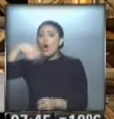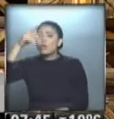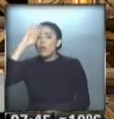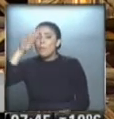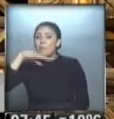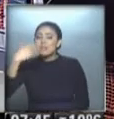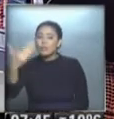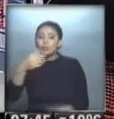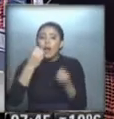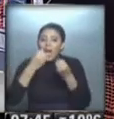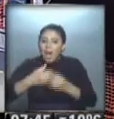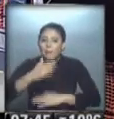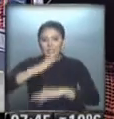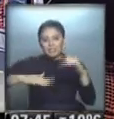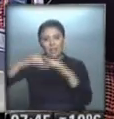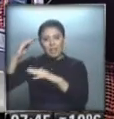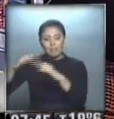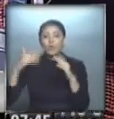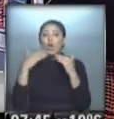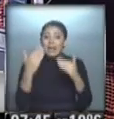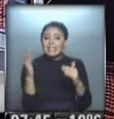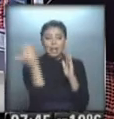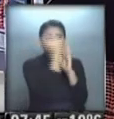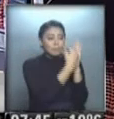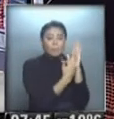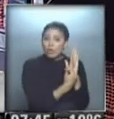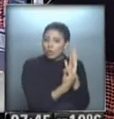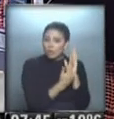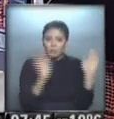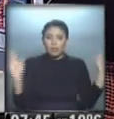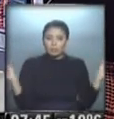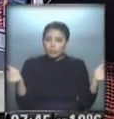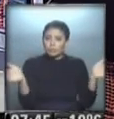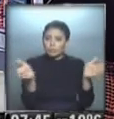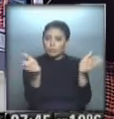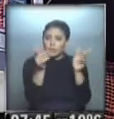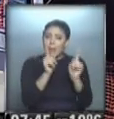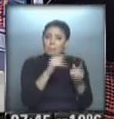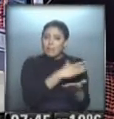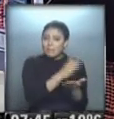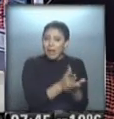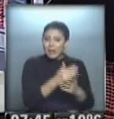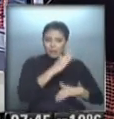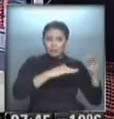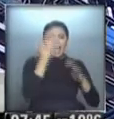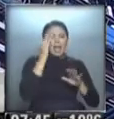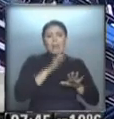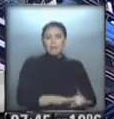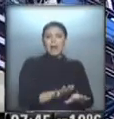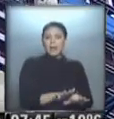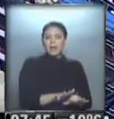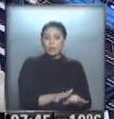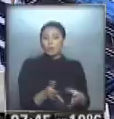en ejecución pero evidentemente esto le dio una movilidad al sector que venía frenada fundamentalmente por todo lo que fue la